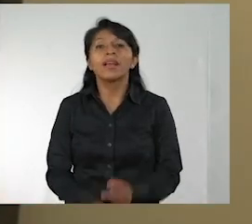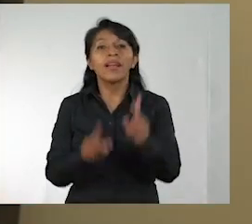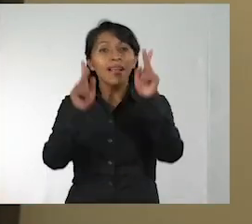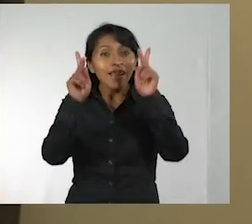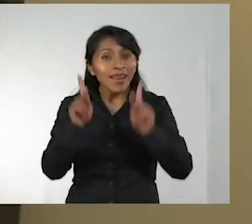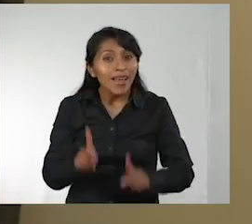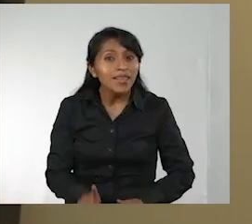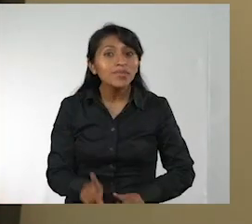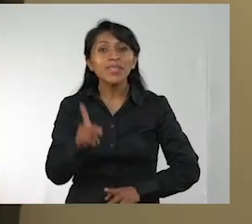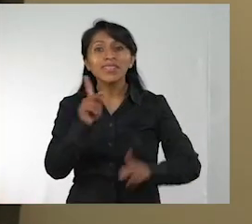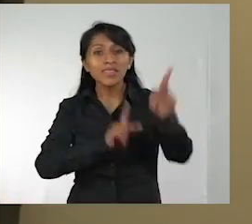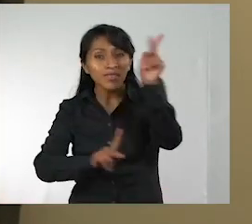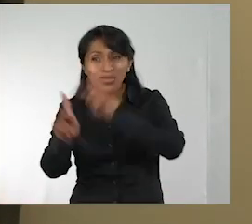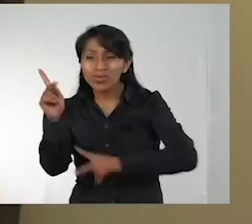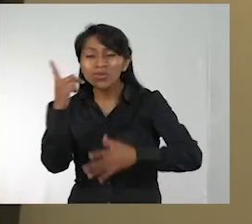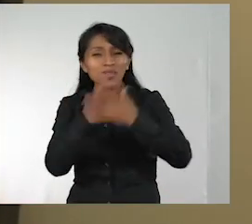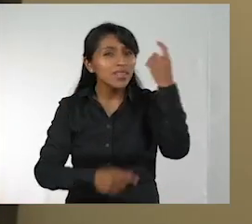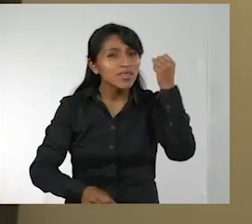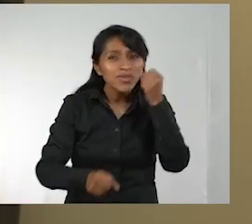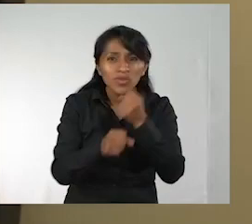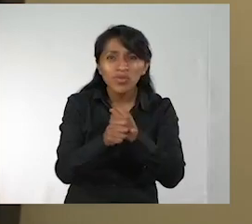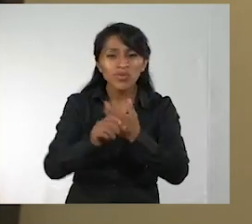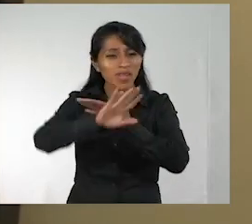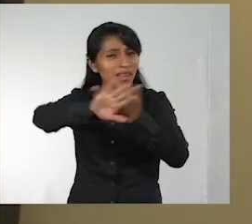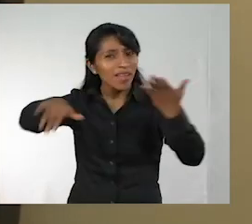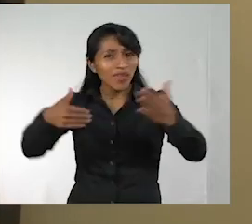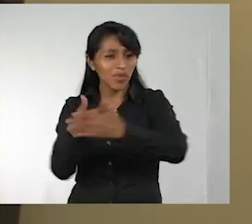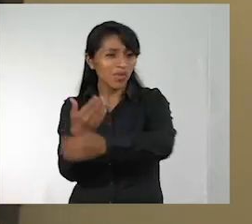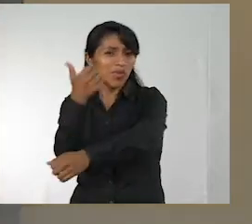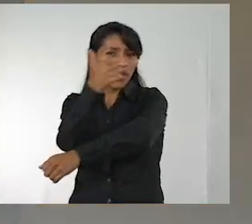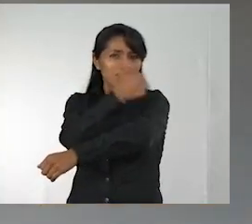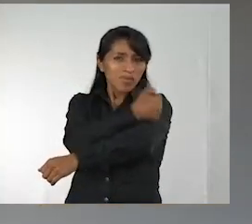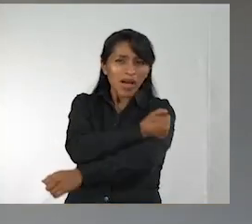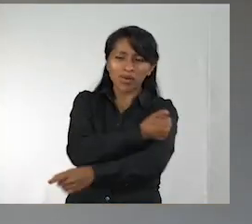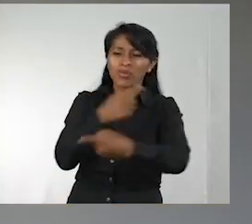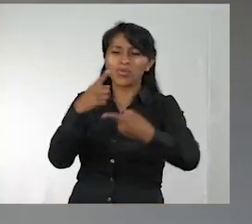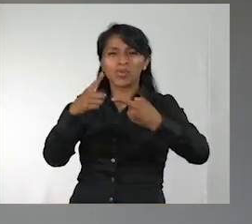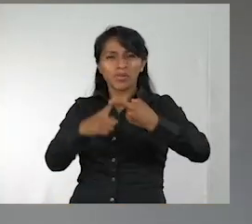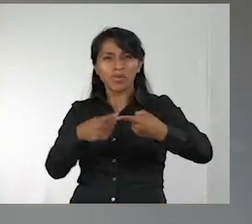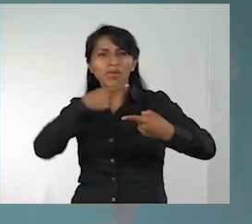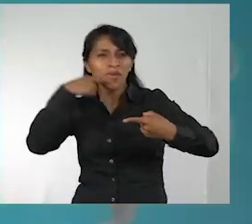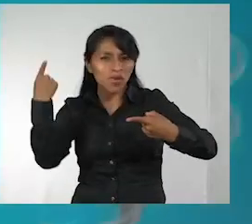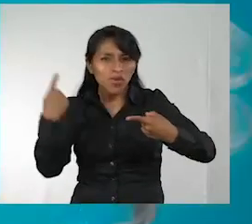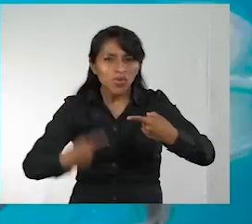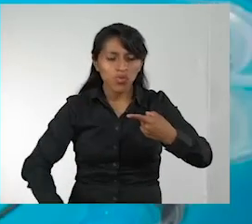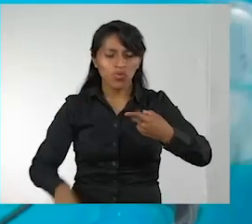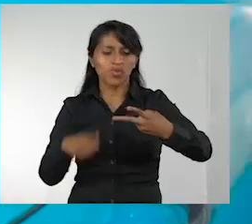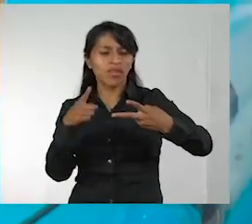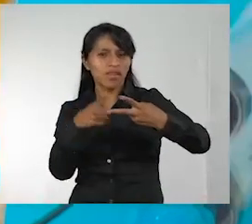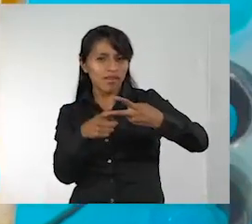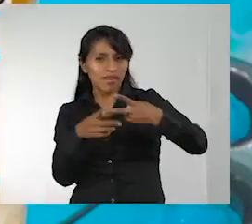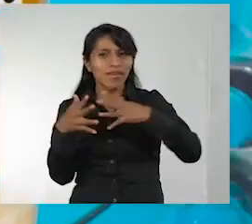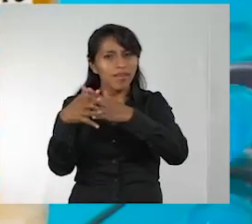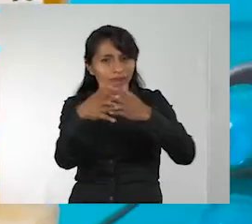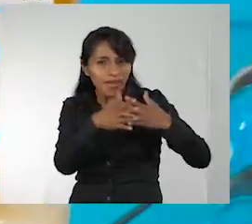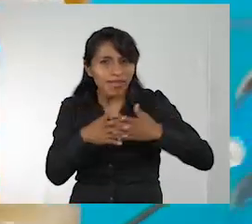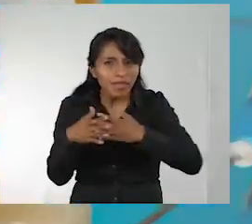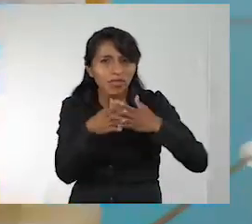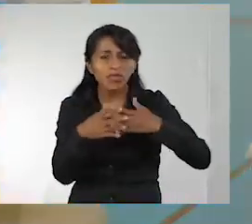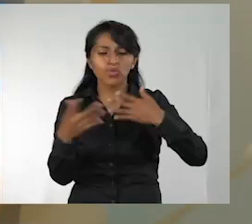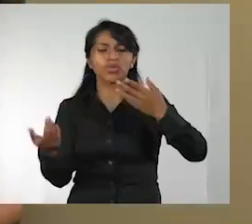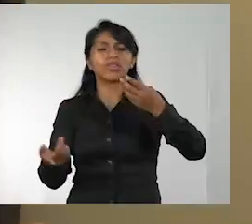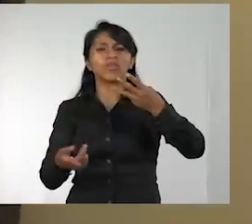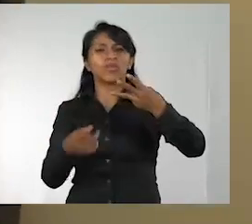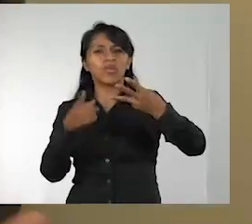La gente debe tener plena confianza que todas las vacunas que están llegando al país, la Sputnik, la rusa, la Pfizer, que es de